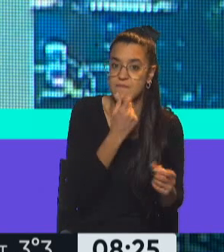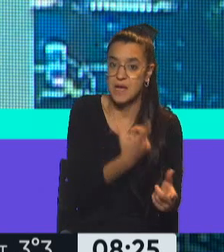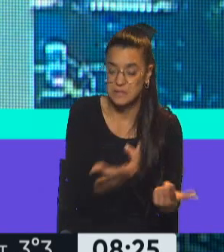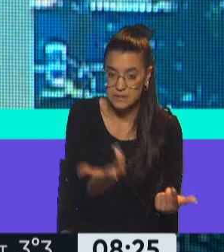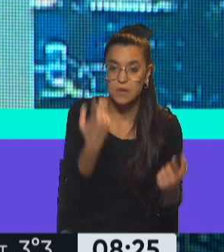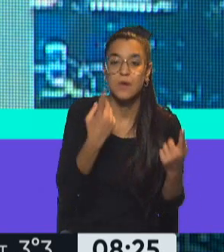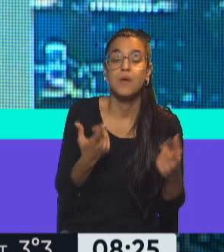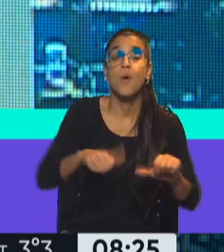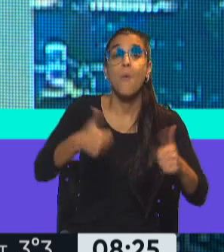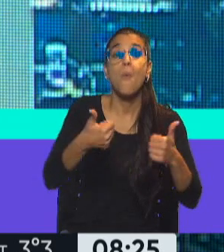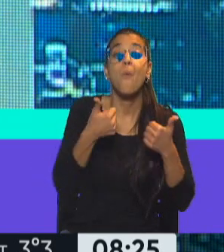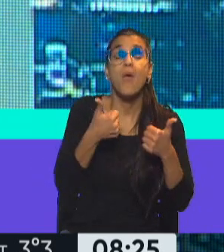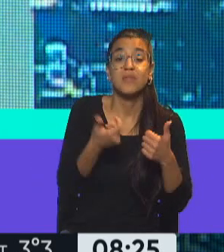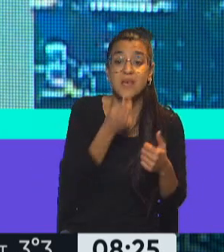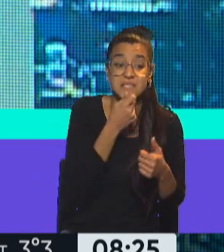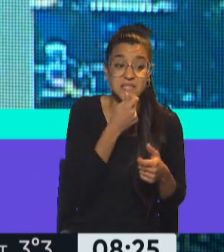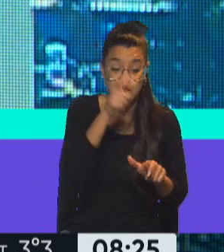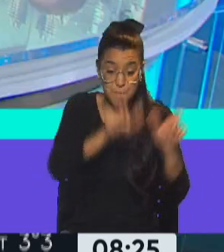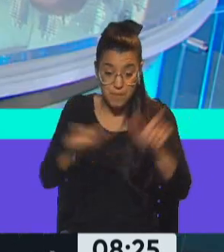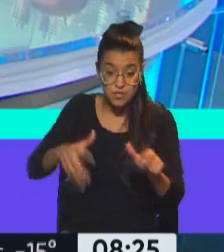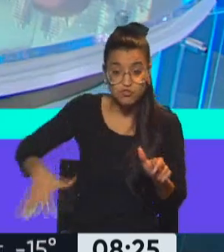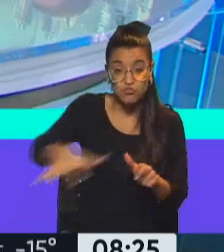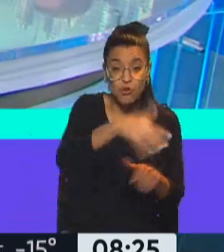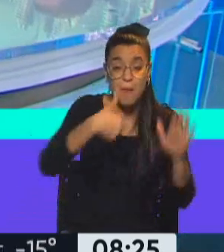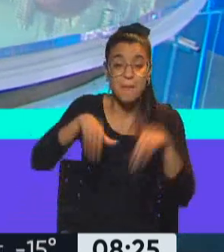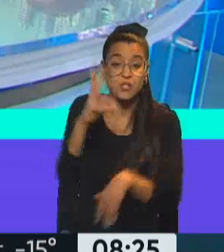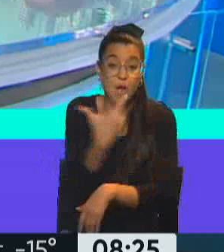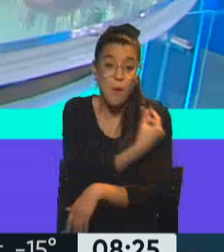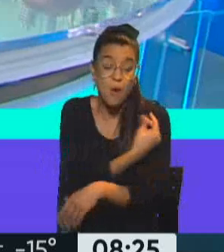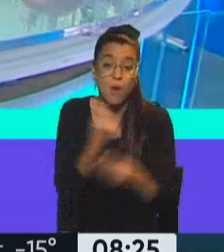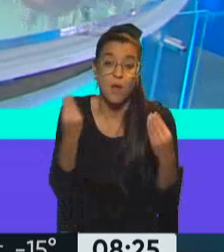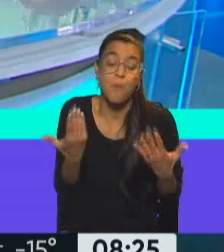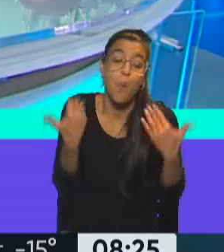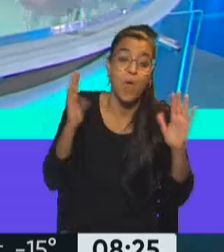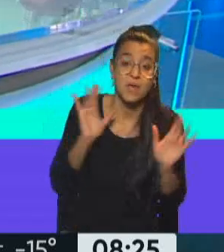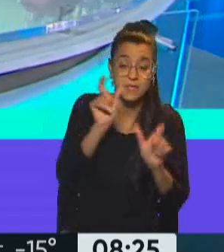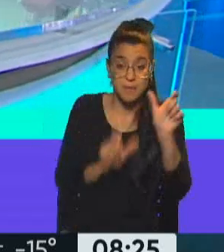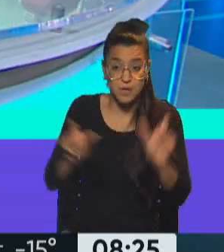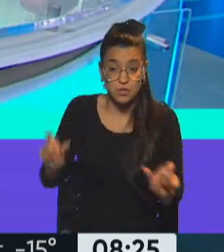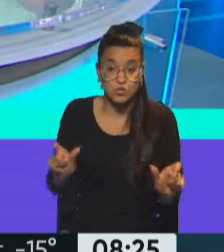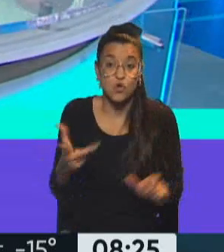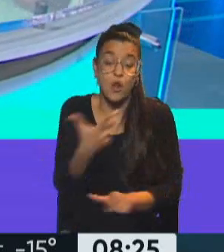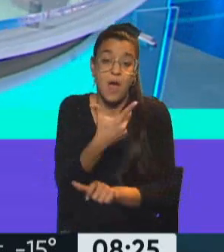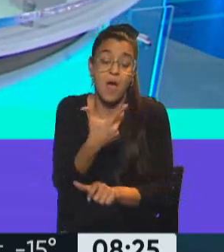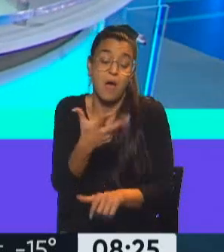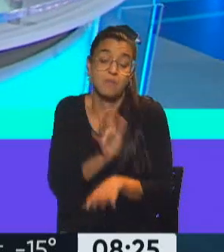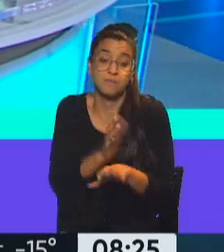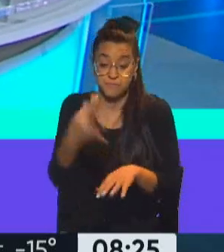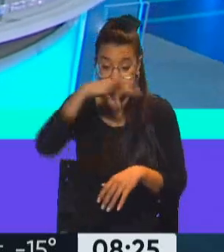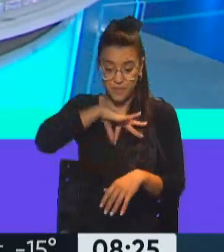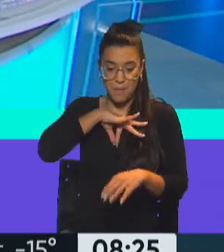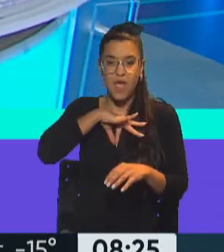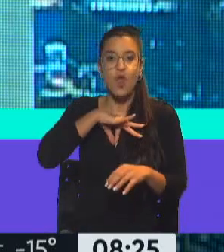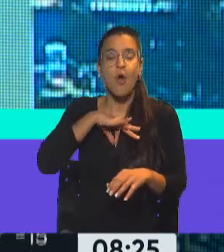ventaja que uno tiene si tiene un alto porcentaje de la población vacunada? Es que puede haber casos, pero esos casos, en la mayoría de los casos, no